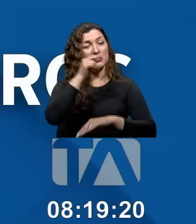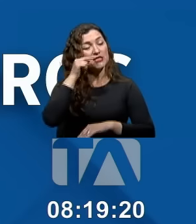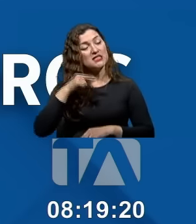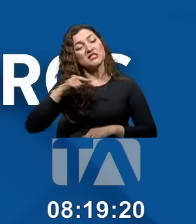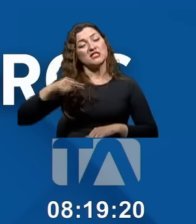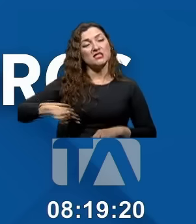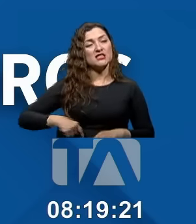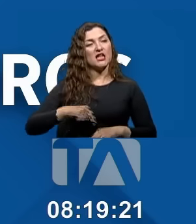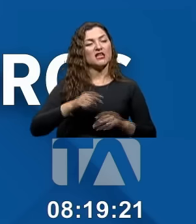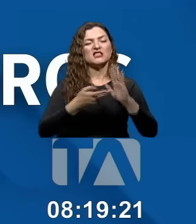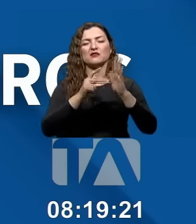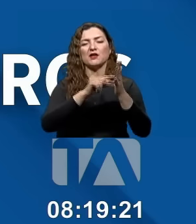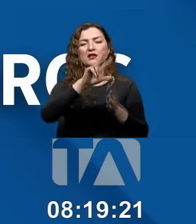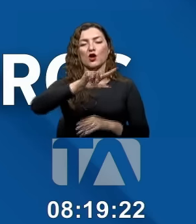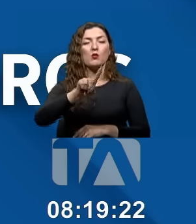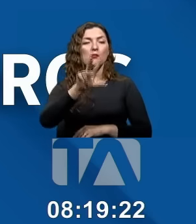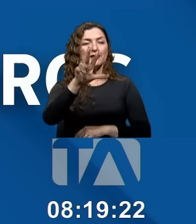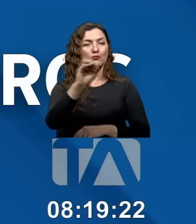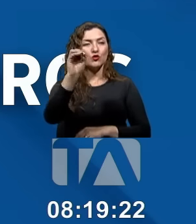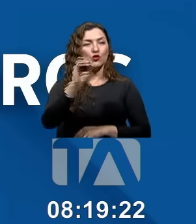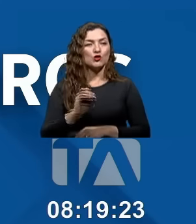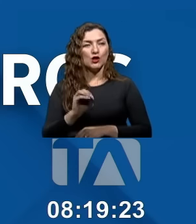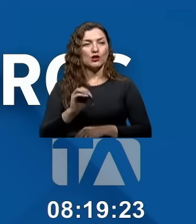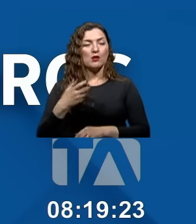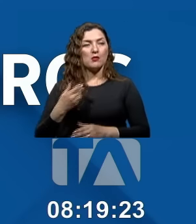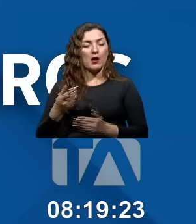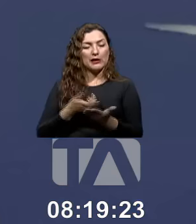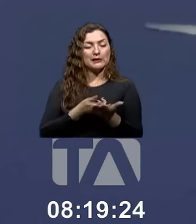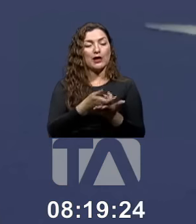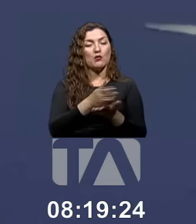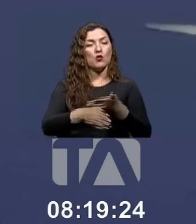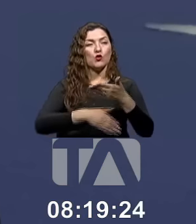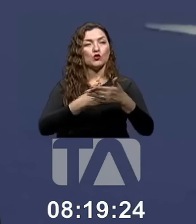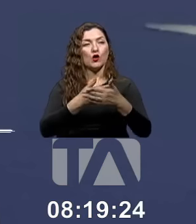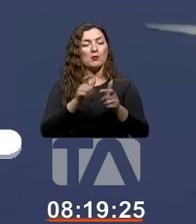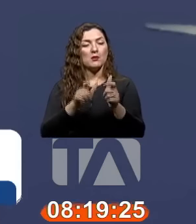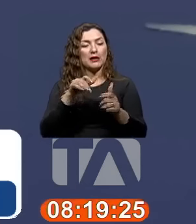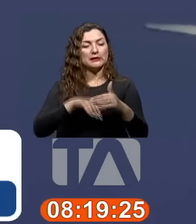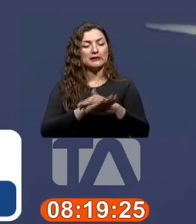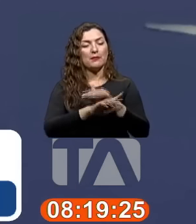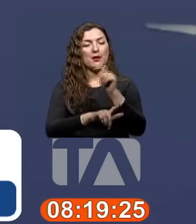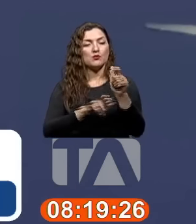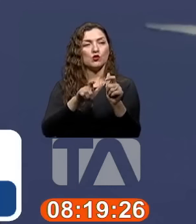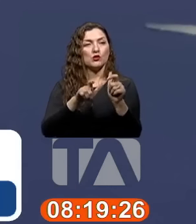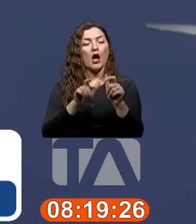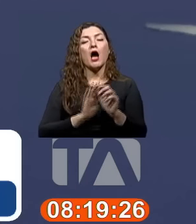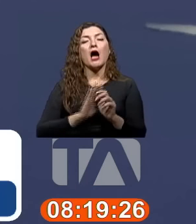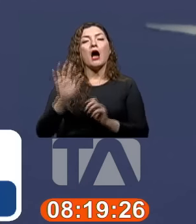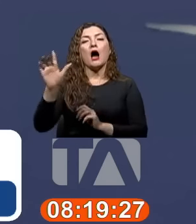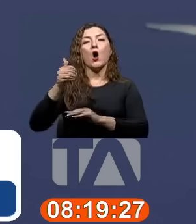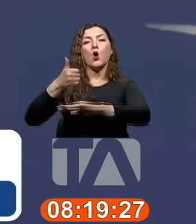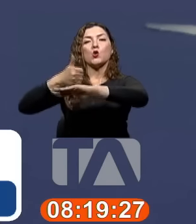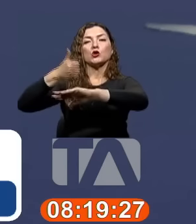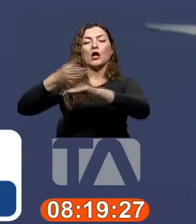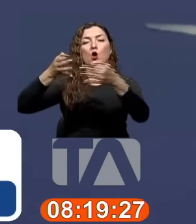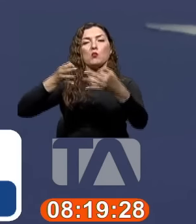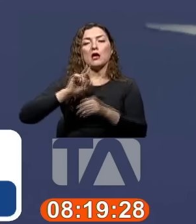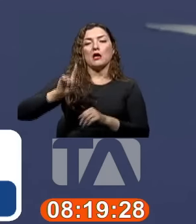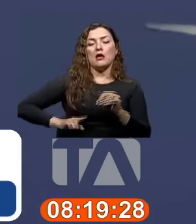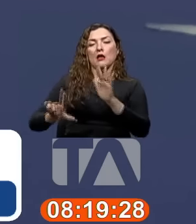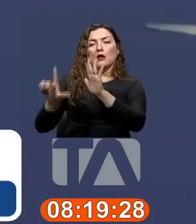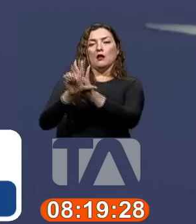el 3,3% de los ingresos extranjeros al país. Los organismos encargados de hacer cumplir la ley de China están cooperando con los